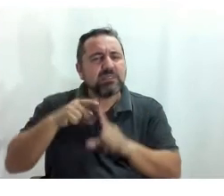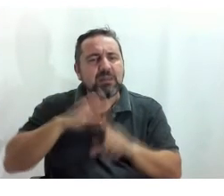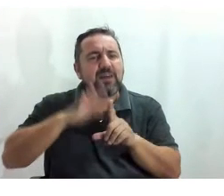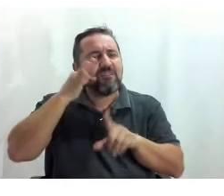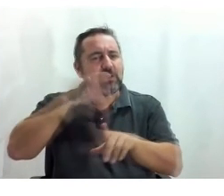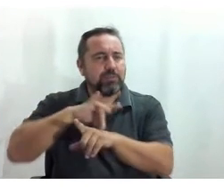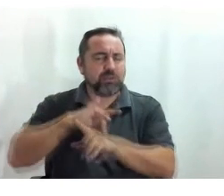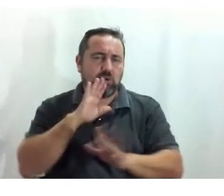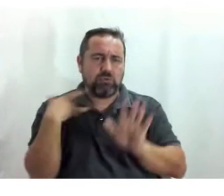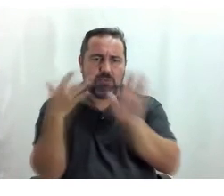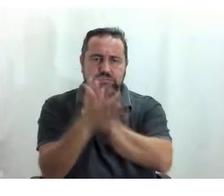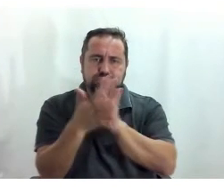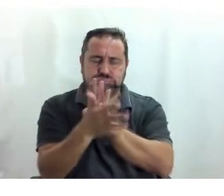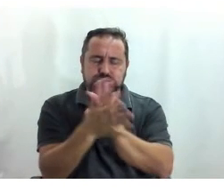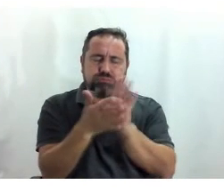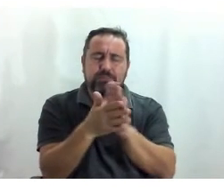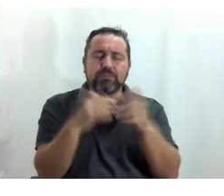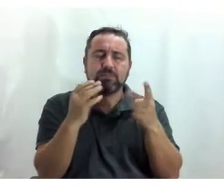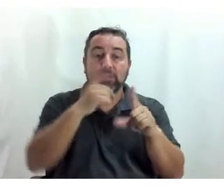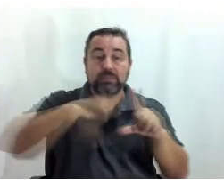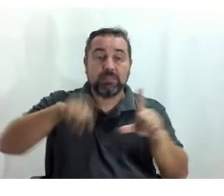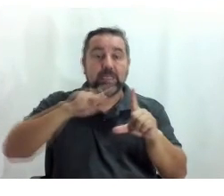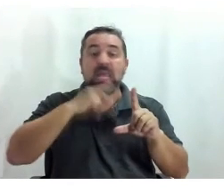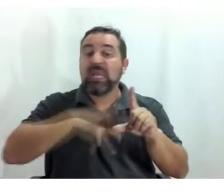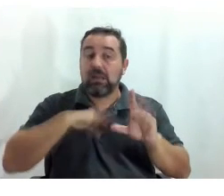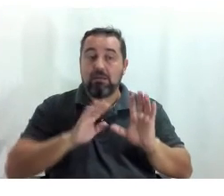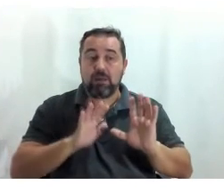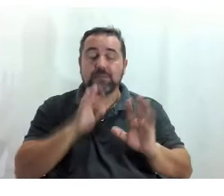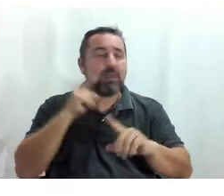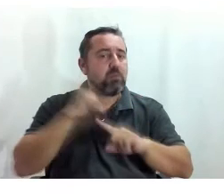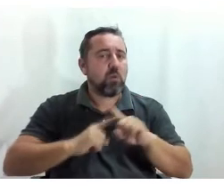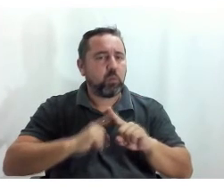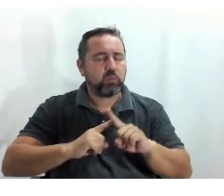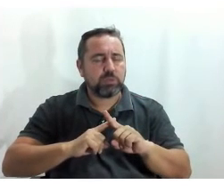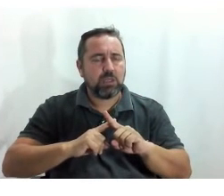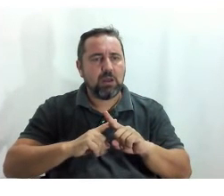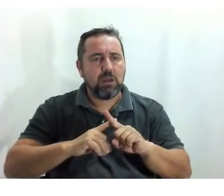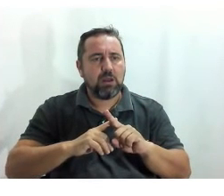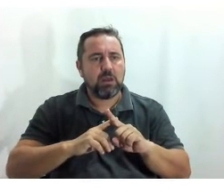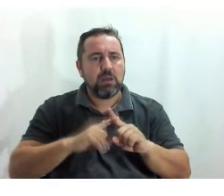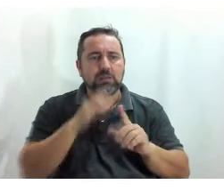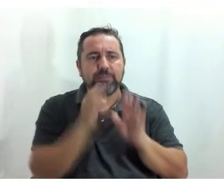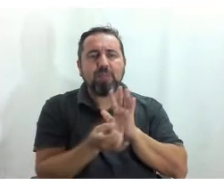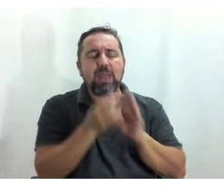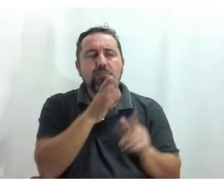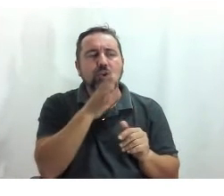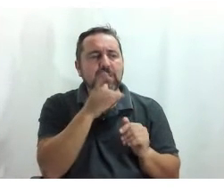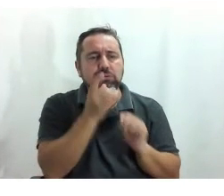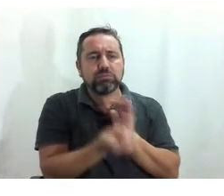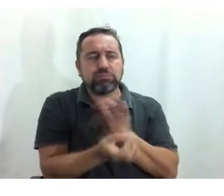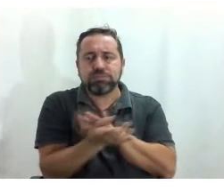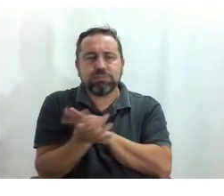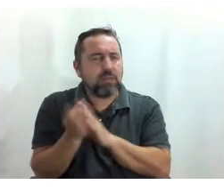os he comentado y que, en general, a pesar de que la hipoacusia puede tener unos orígenes muy diversos, unas causas